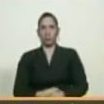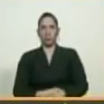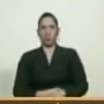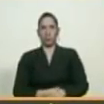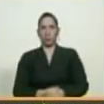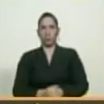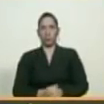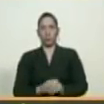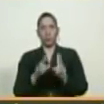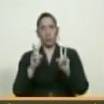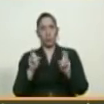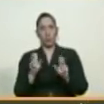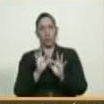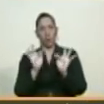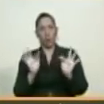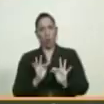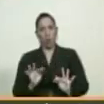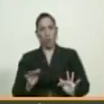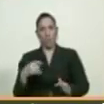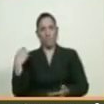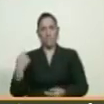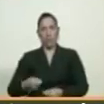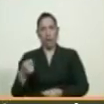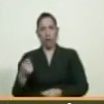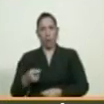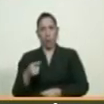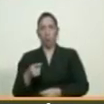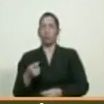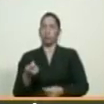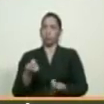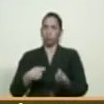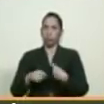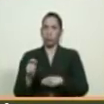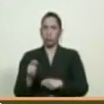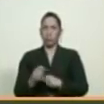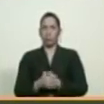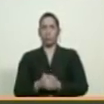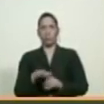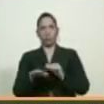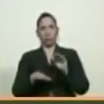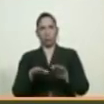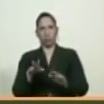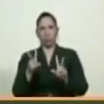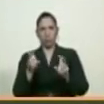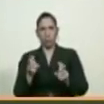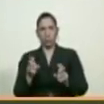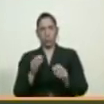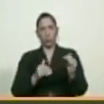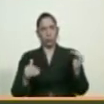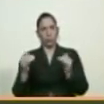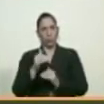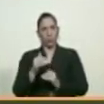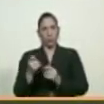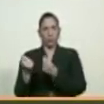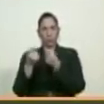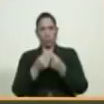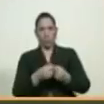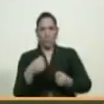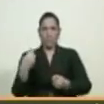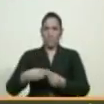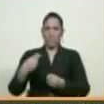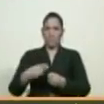nuevo modo de subasta del DICOM es un nuevo paso para superar la economía rentista petrolera que ha planteado el jefe de